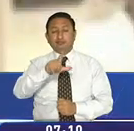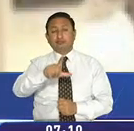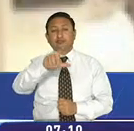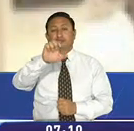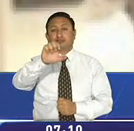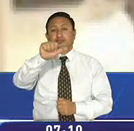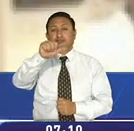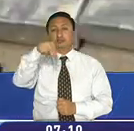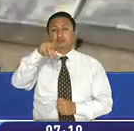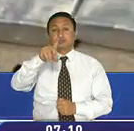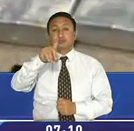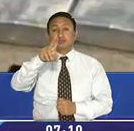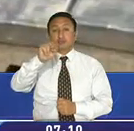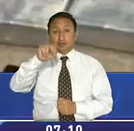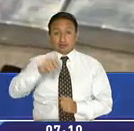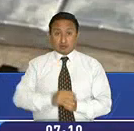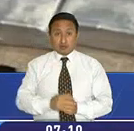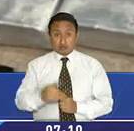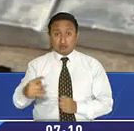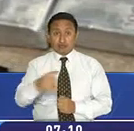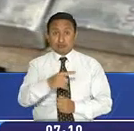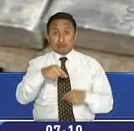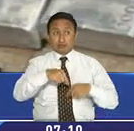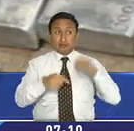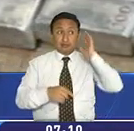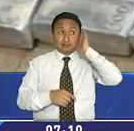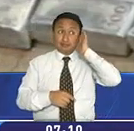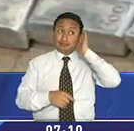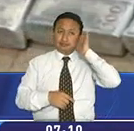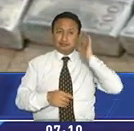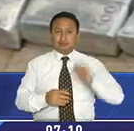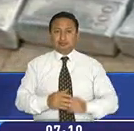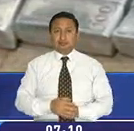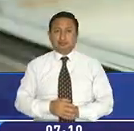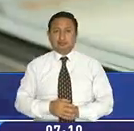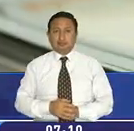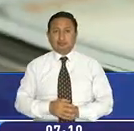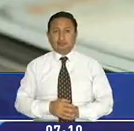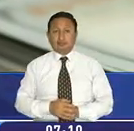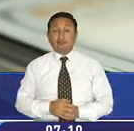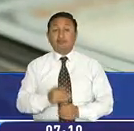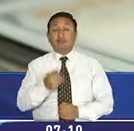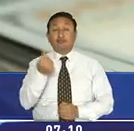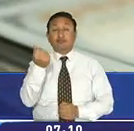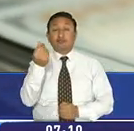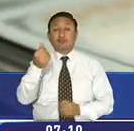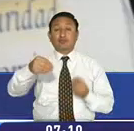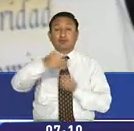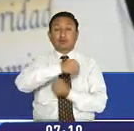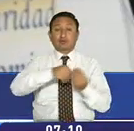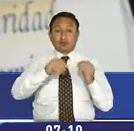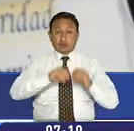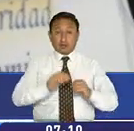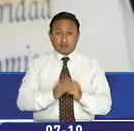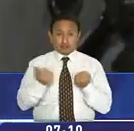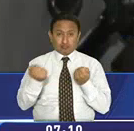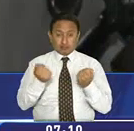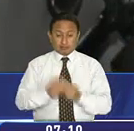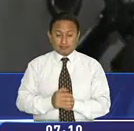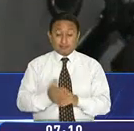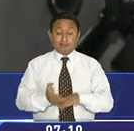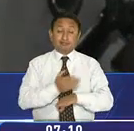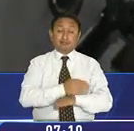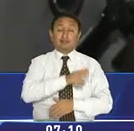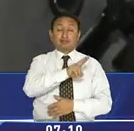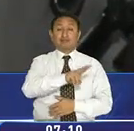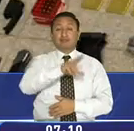quien manejaba una poderosa estructura económica de lavado de activos. El operativo se realizó el pasado 25 de mayo y se